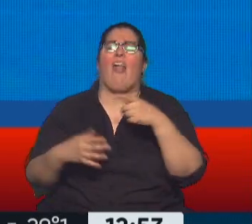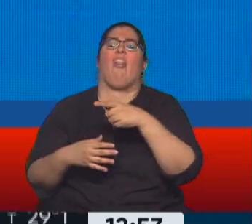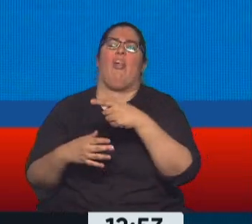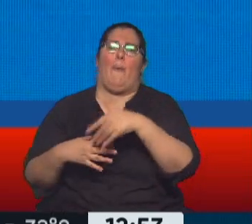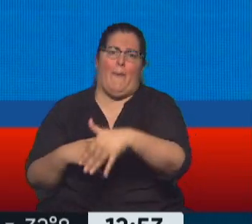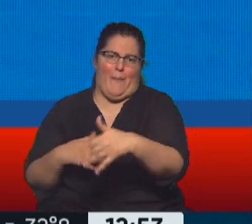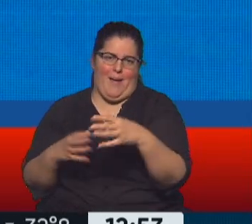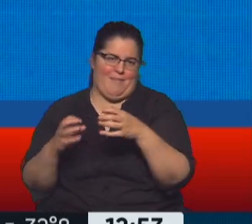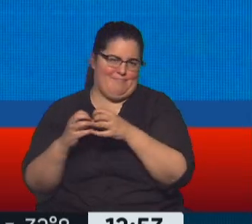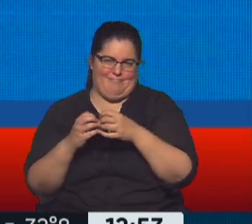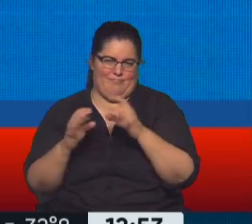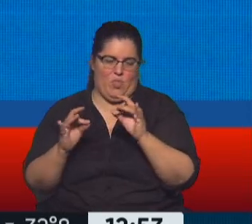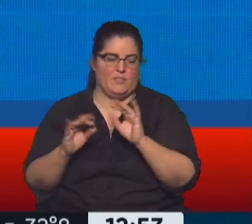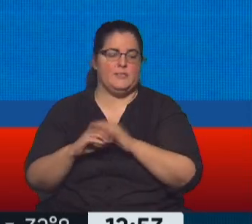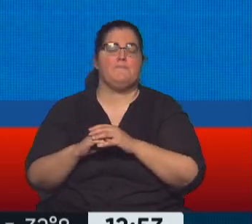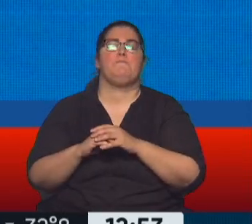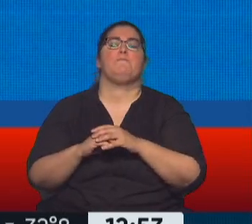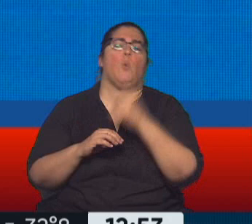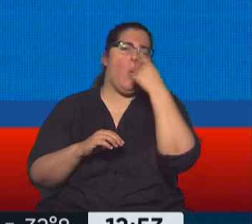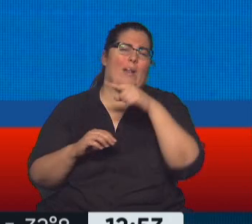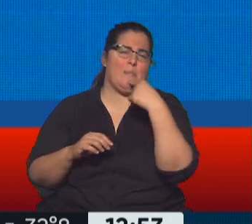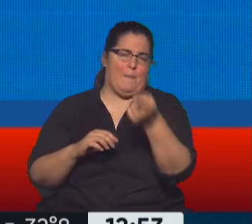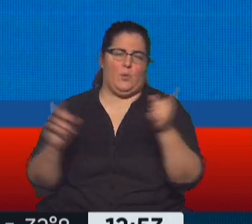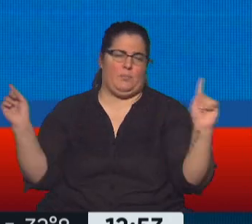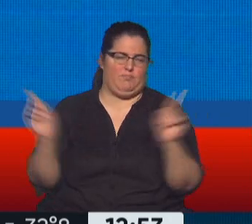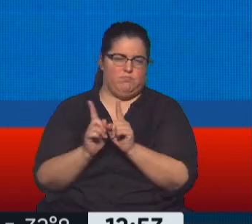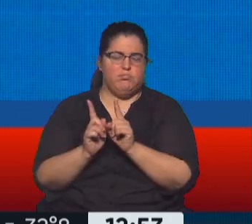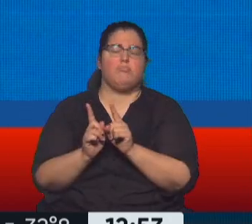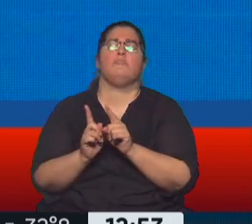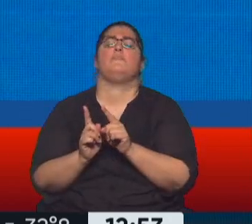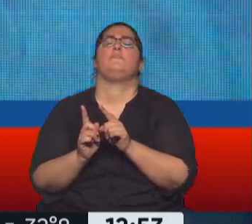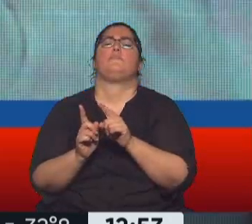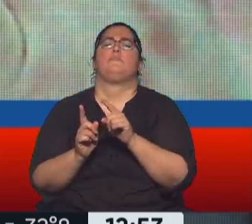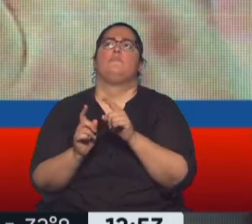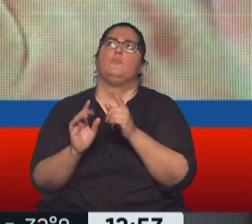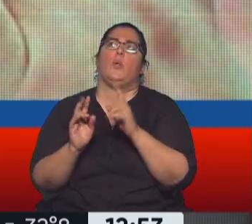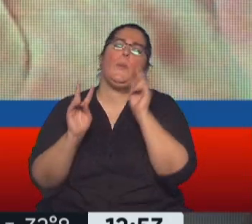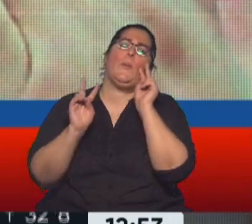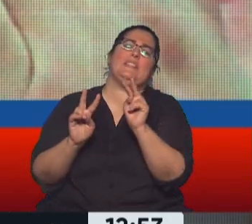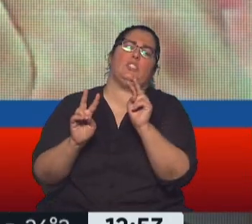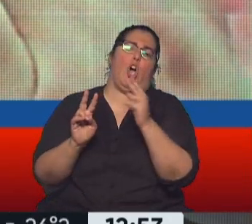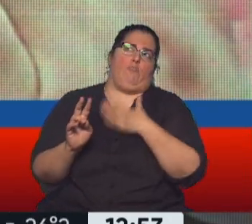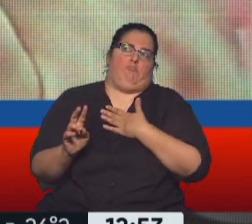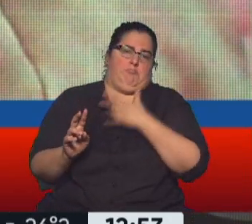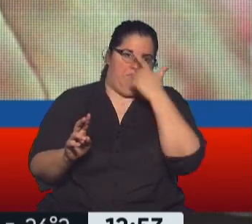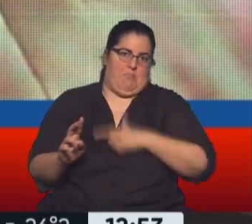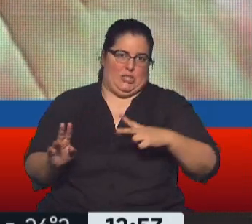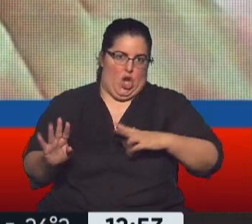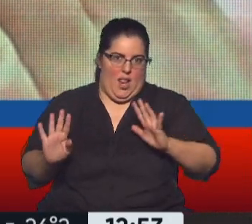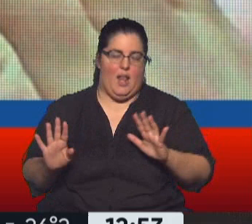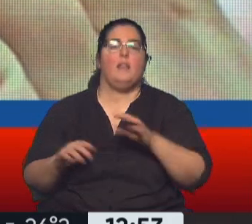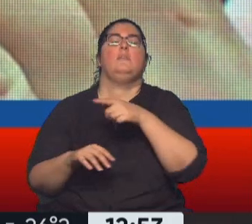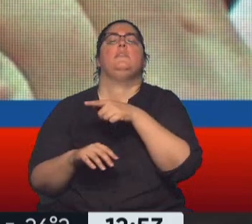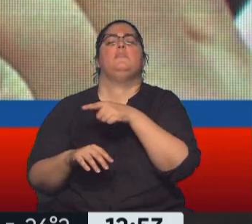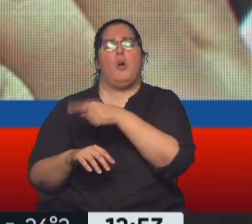tener. La última pregunta que te haría, así como síntesis y como quizás una visión totalmente subjetiva. ¿Lo ves